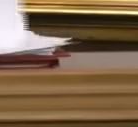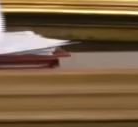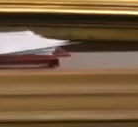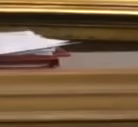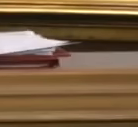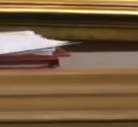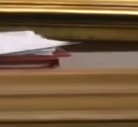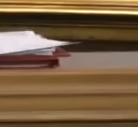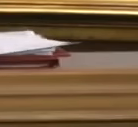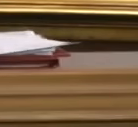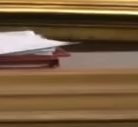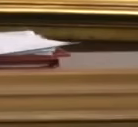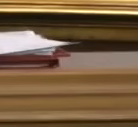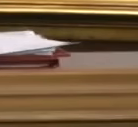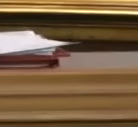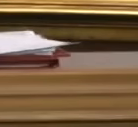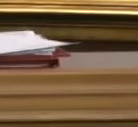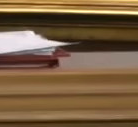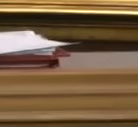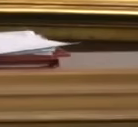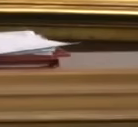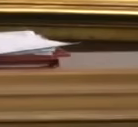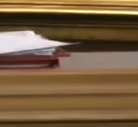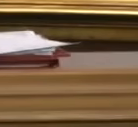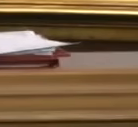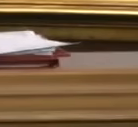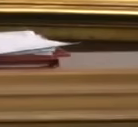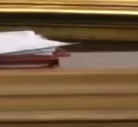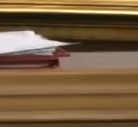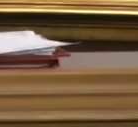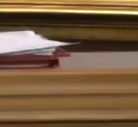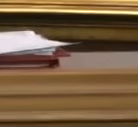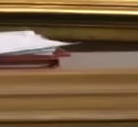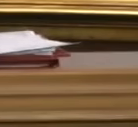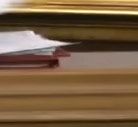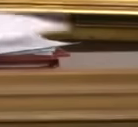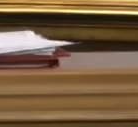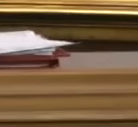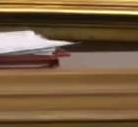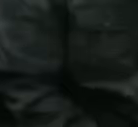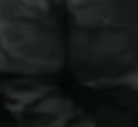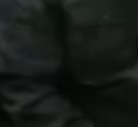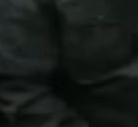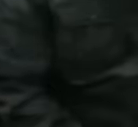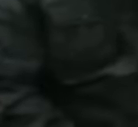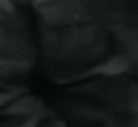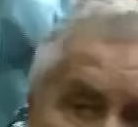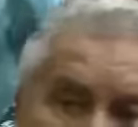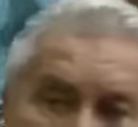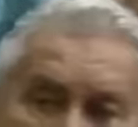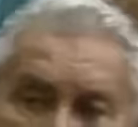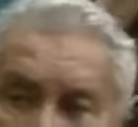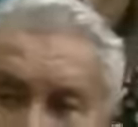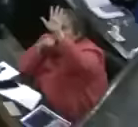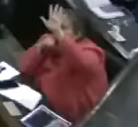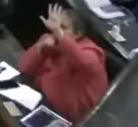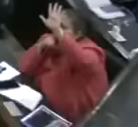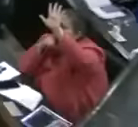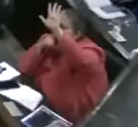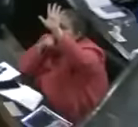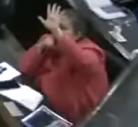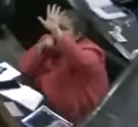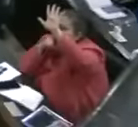en segunda instancia de esta ley, sírvanse manifestarlo con la señal de costumbre. Mayoría